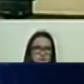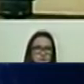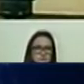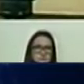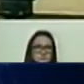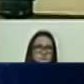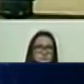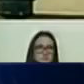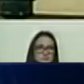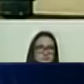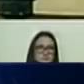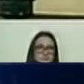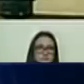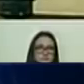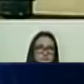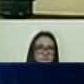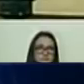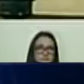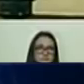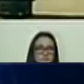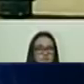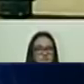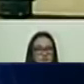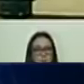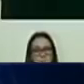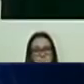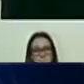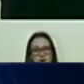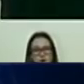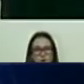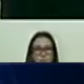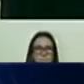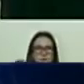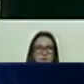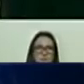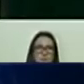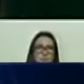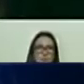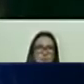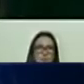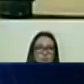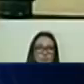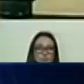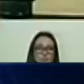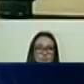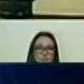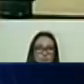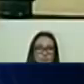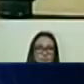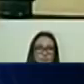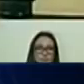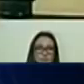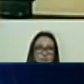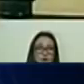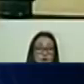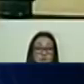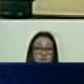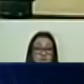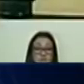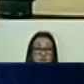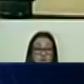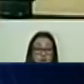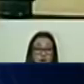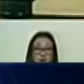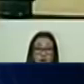Venezuela es el mejor país del mundo y se está comprobando. Y esto no significa hablar de